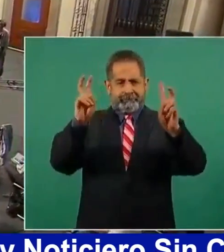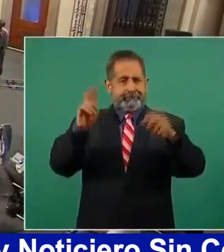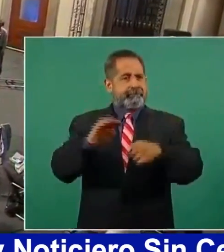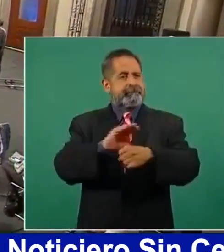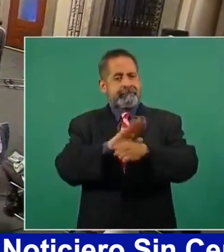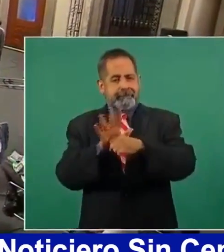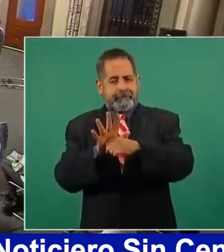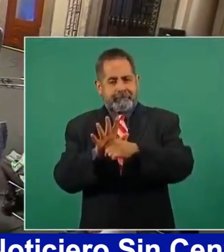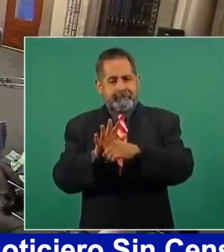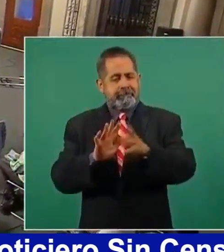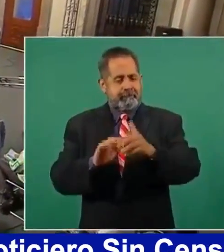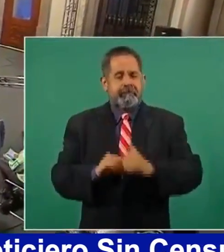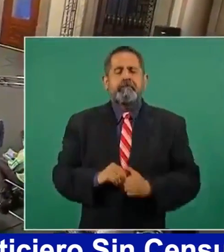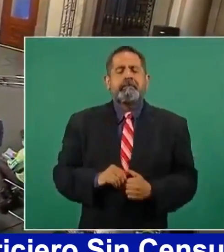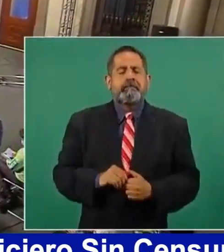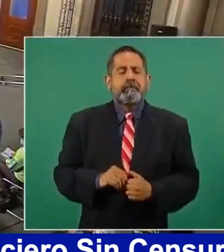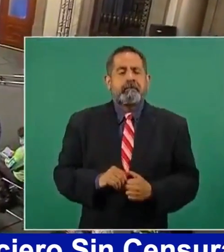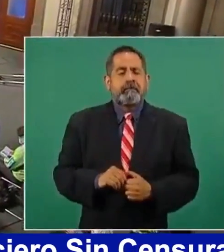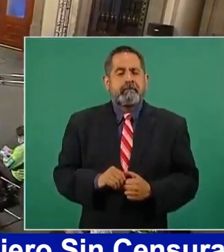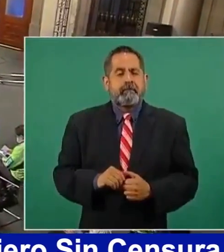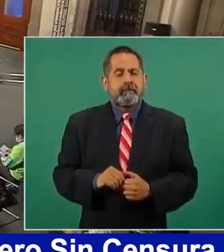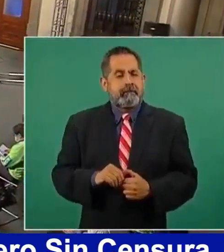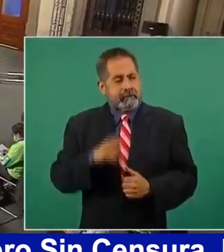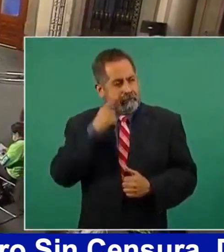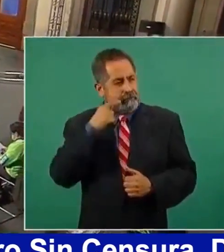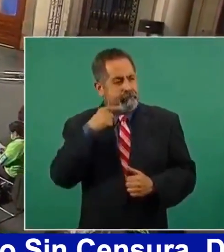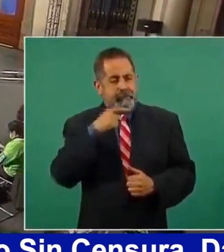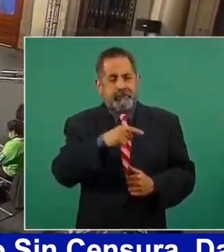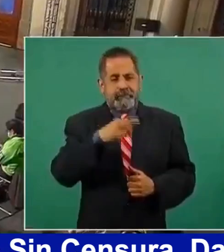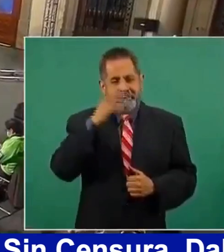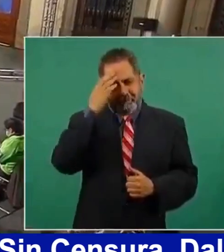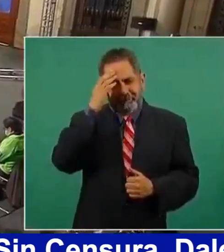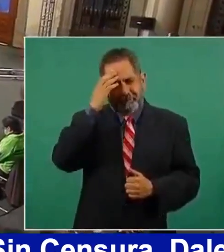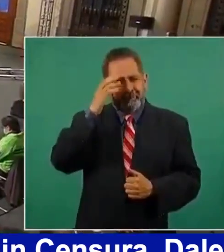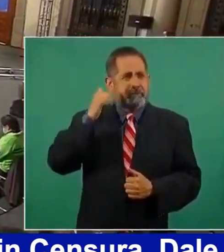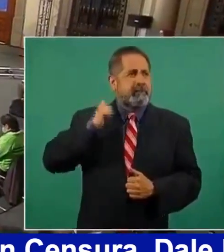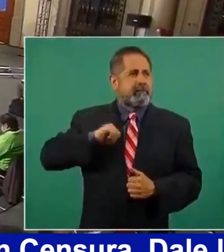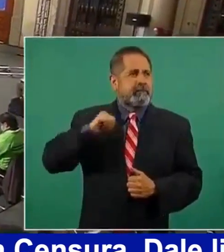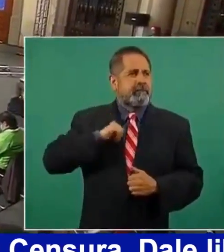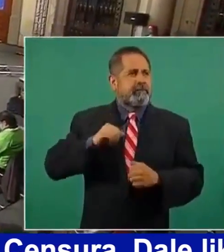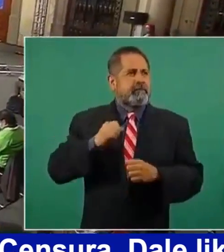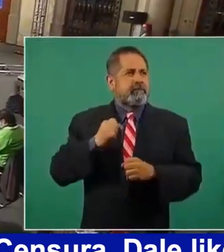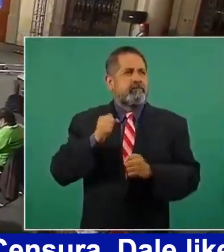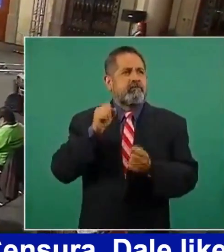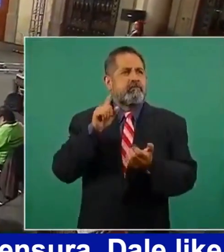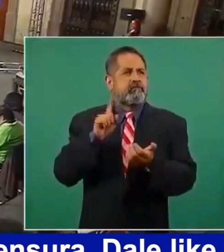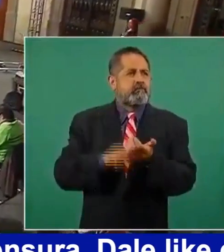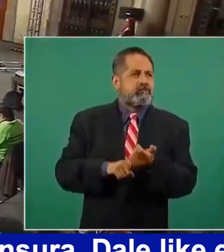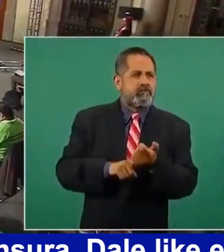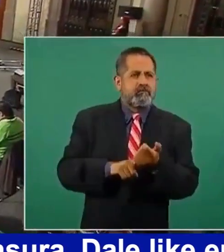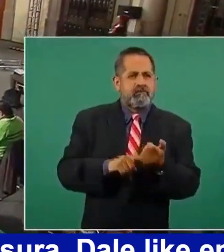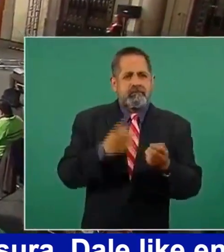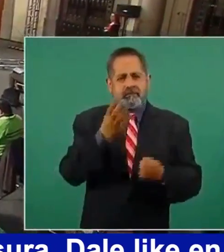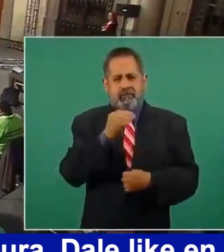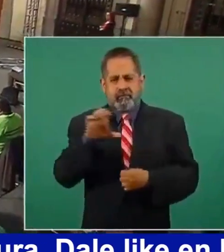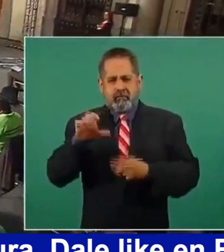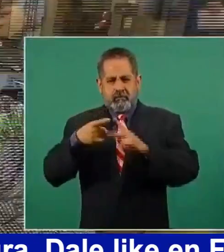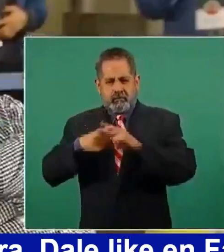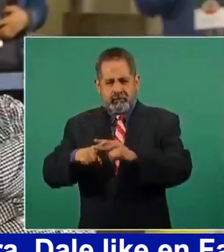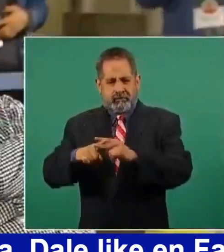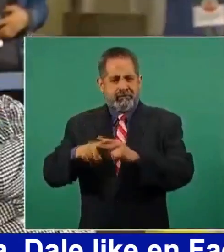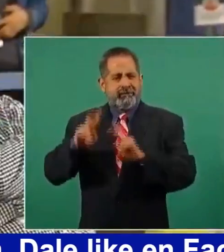pandemia, si observamos la mal llamada influenza española de principios del siglo pasado, en su tercera